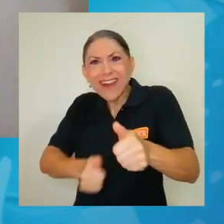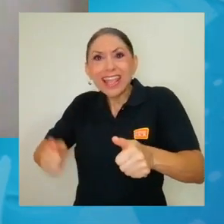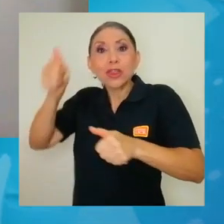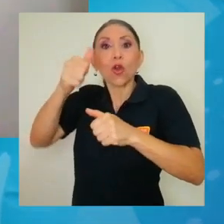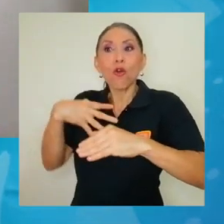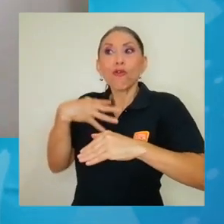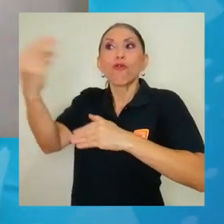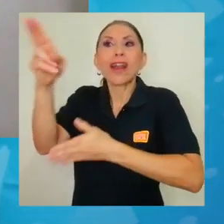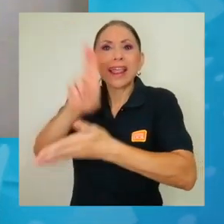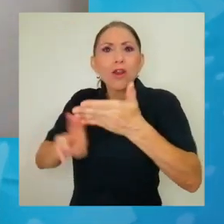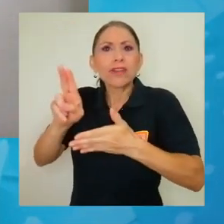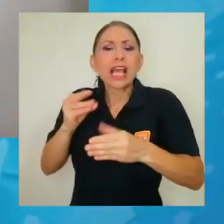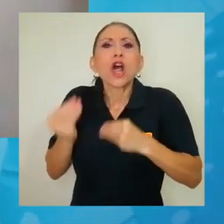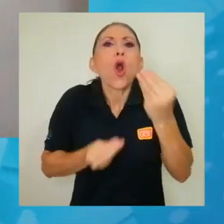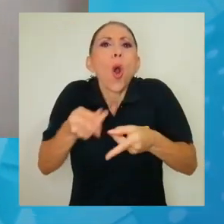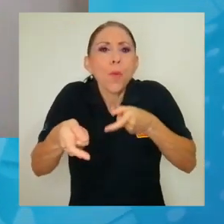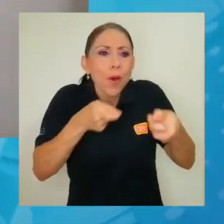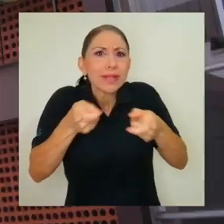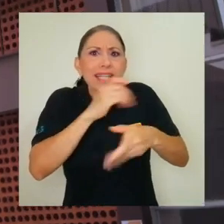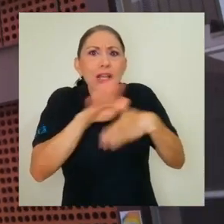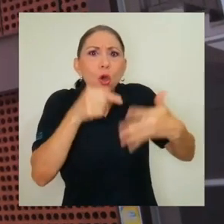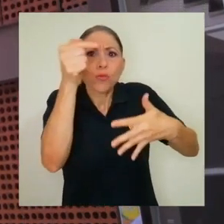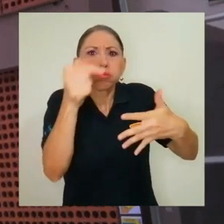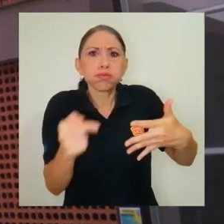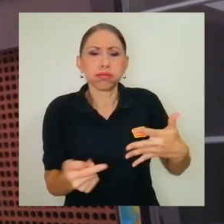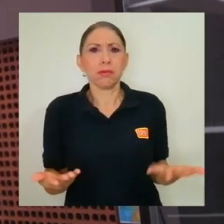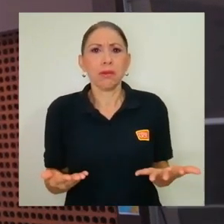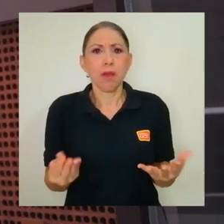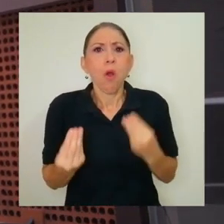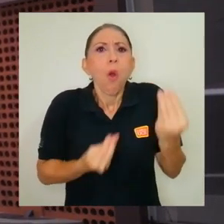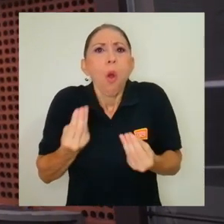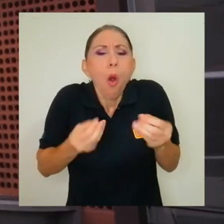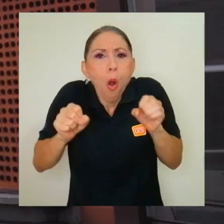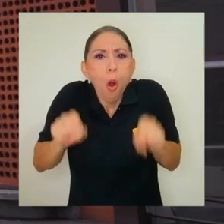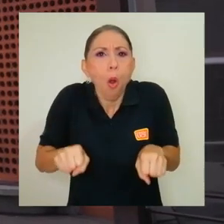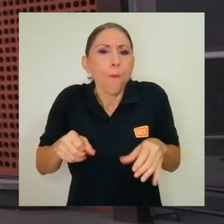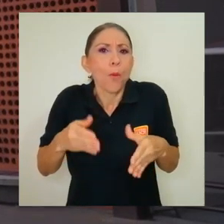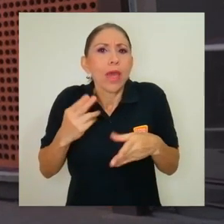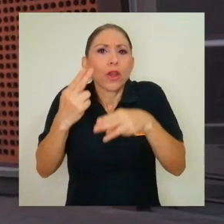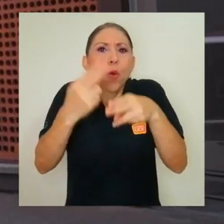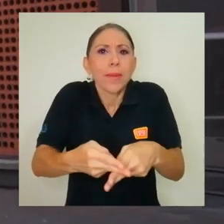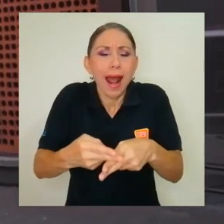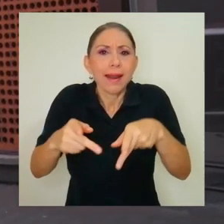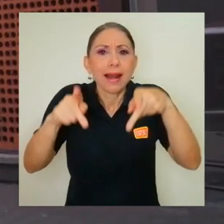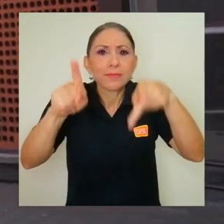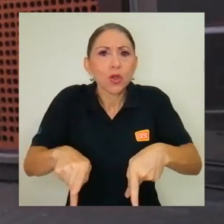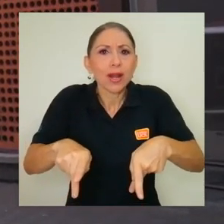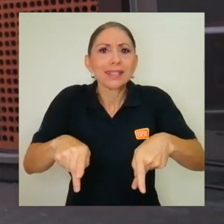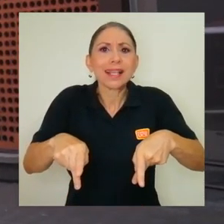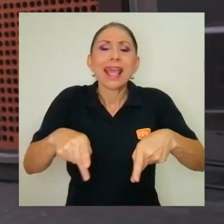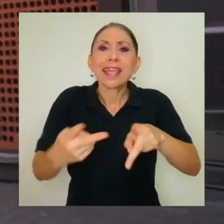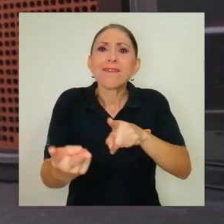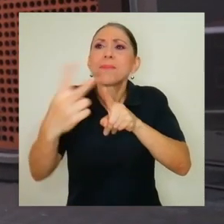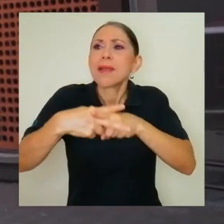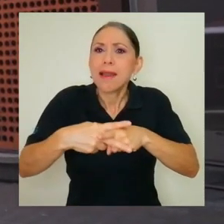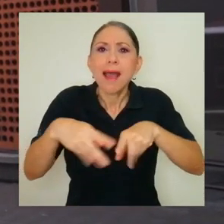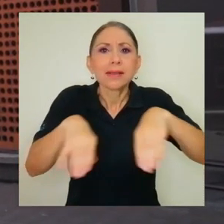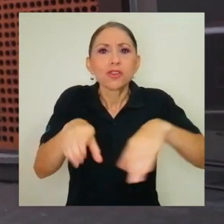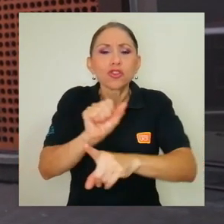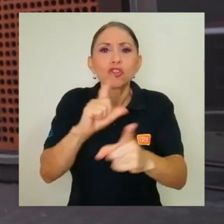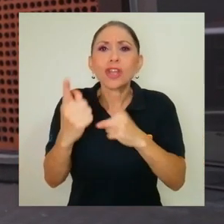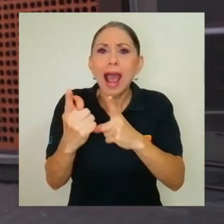fuera de la universidad para poder administrar eso? Para poder nombrar a las personas que van a ejecutar la acción social, la